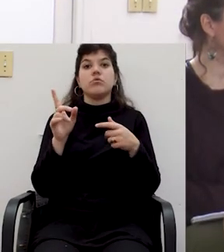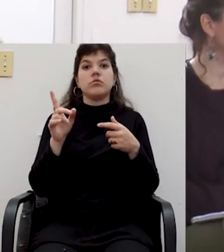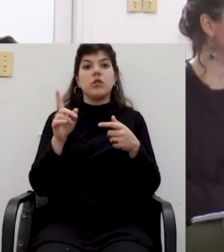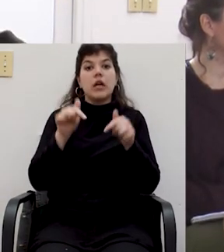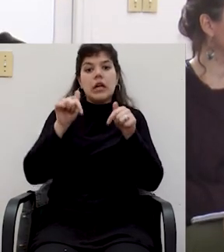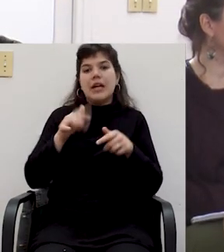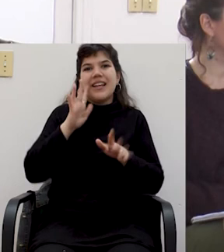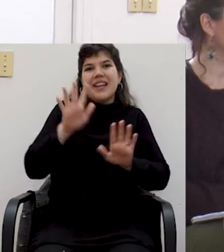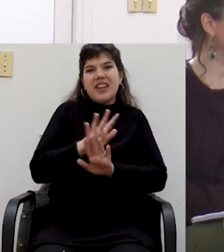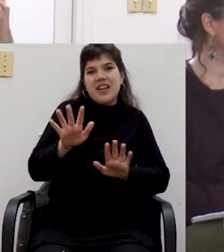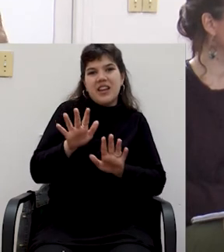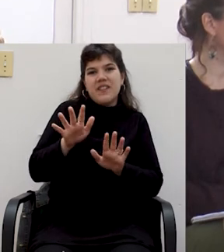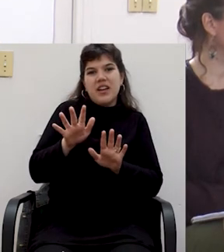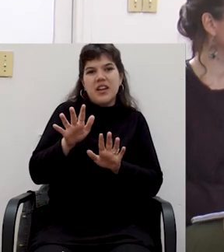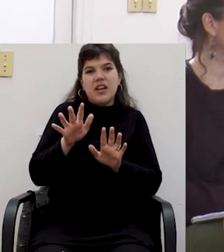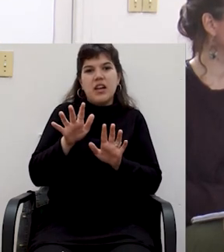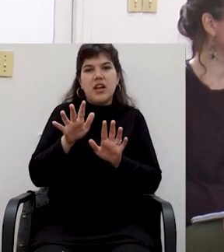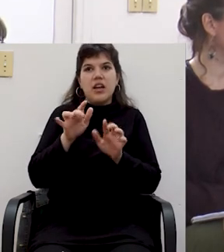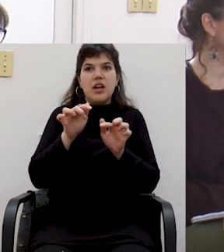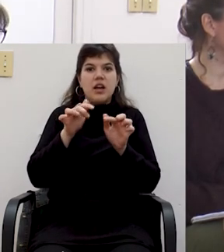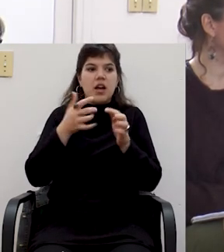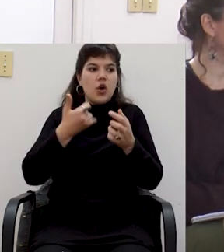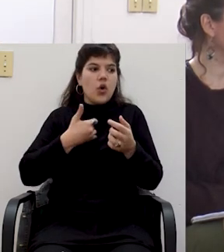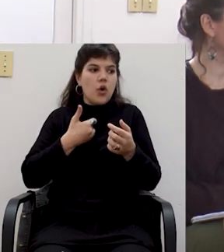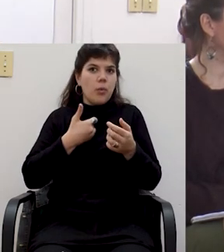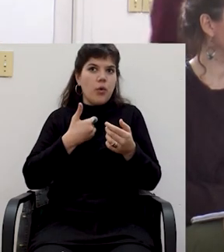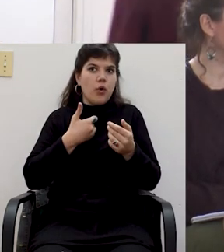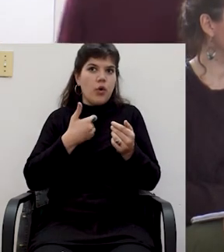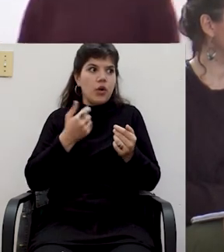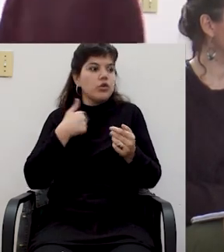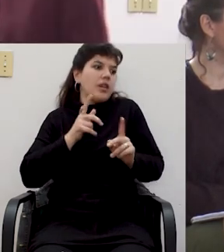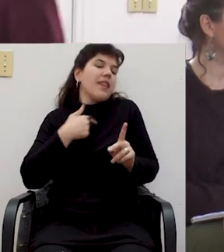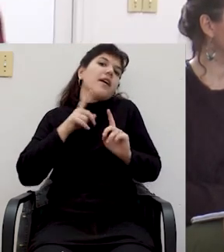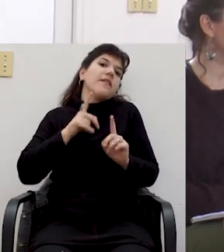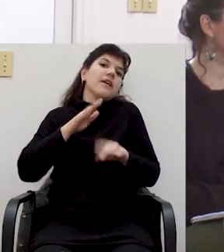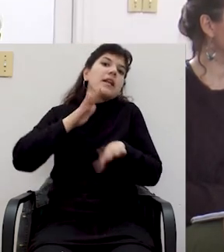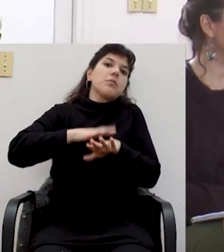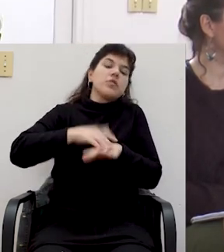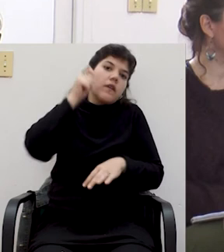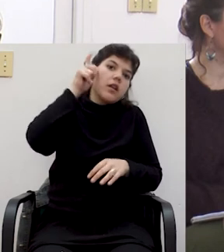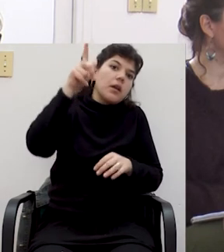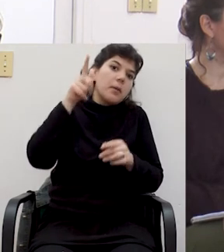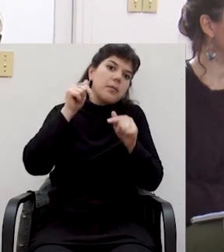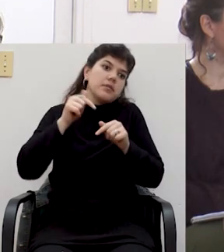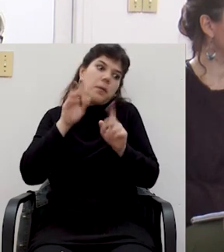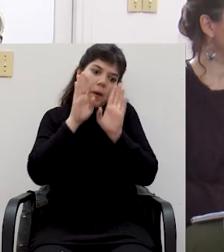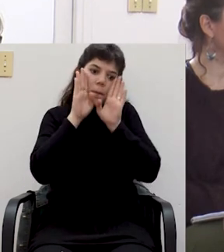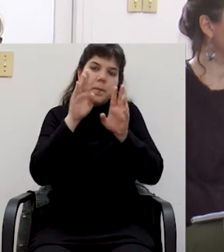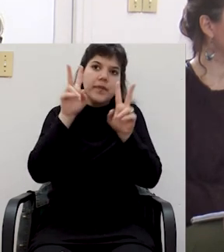en esto no tiene que ver con lo opinable, tiene que ver con el estar formado para poder abordar esto de una